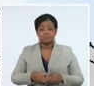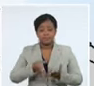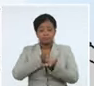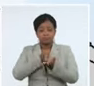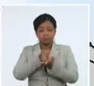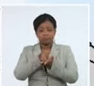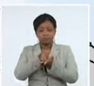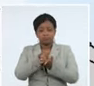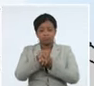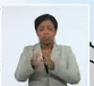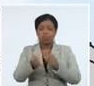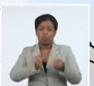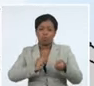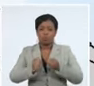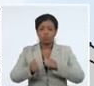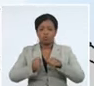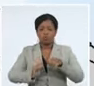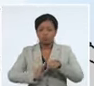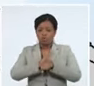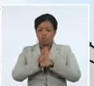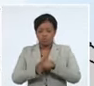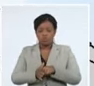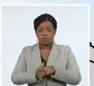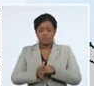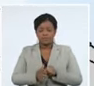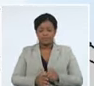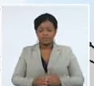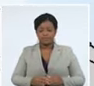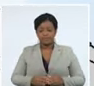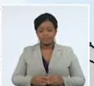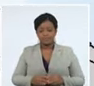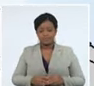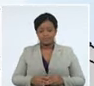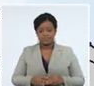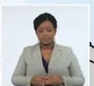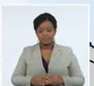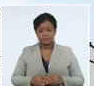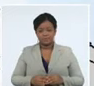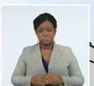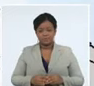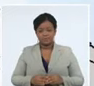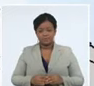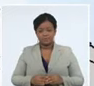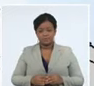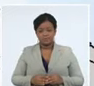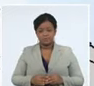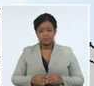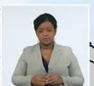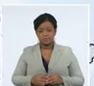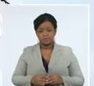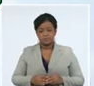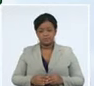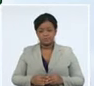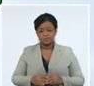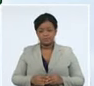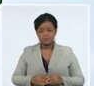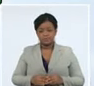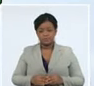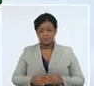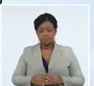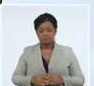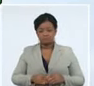cierta estabilidad en el control de la transmisión de la enfermedad. El oriente de